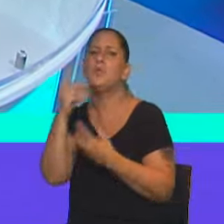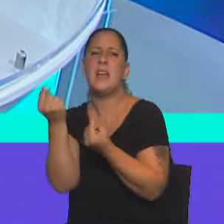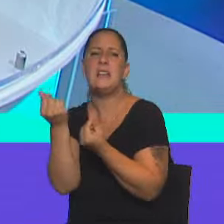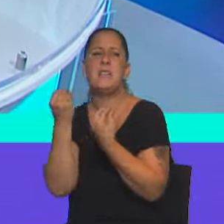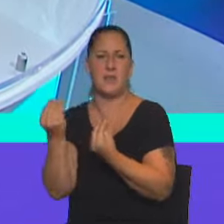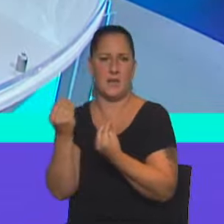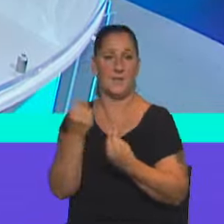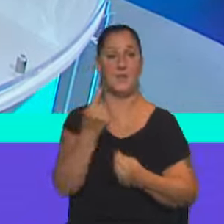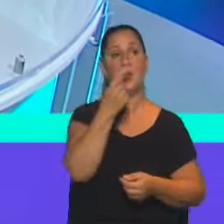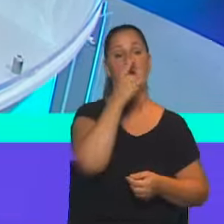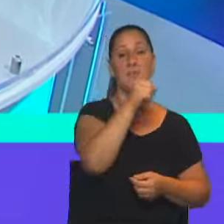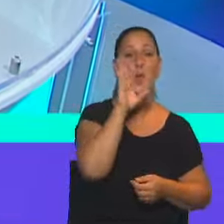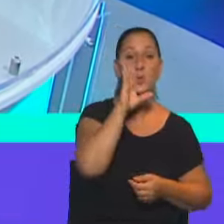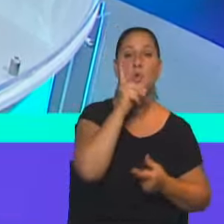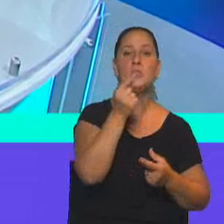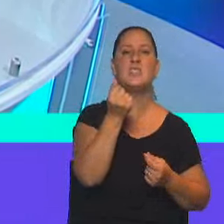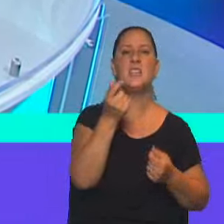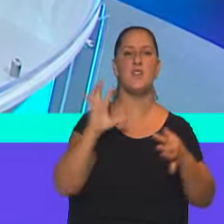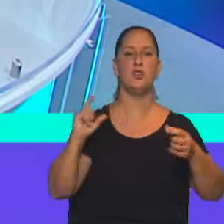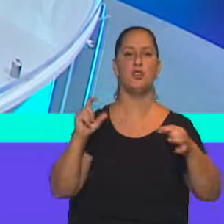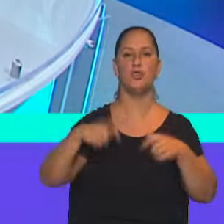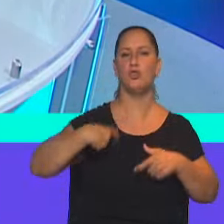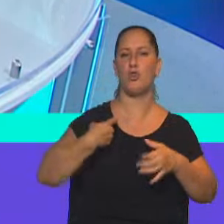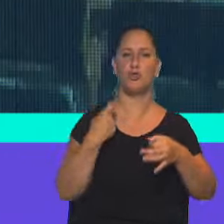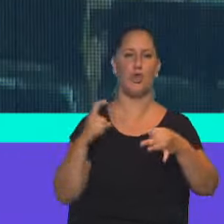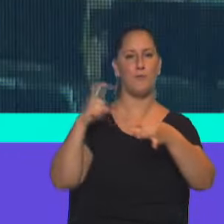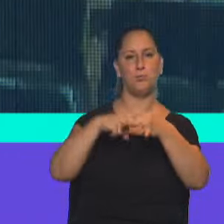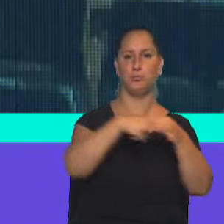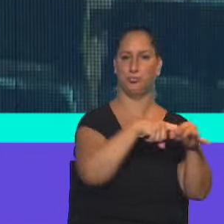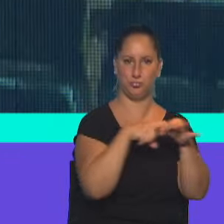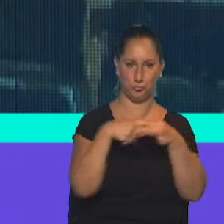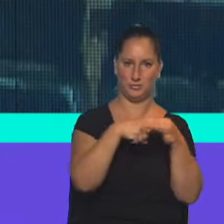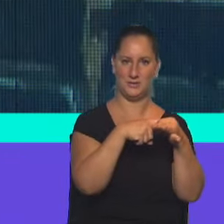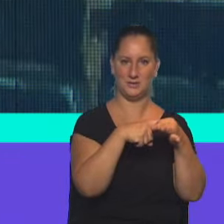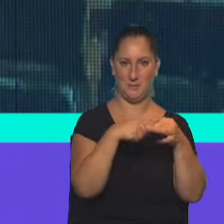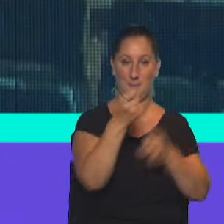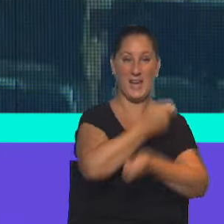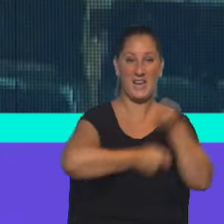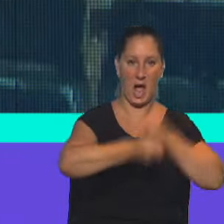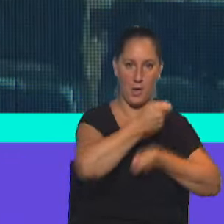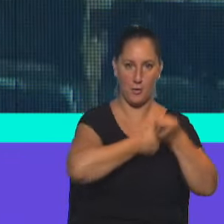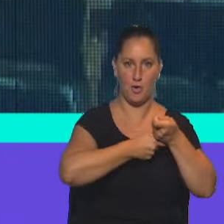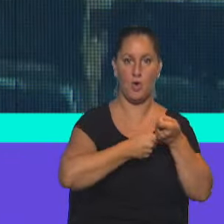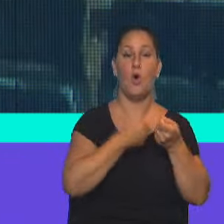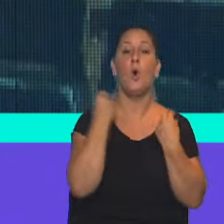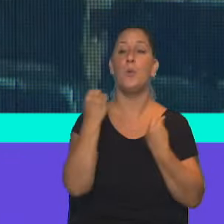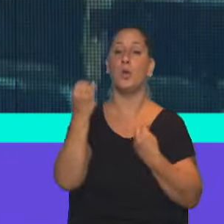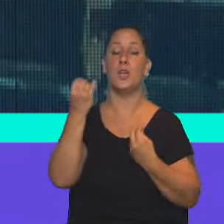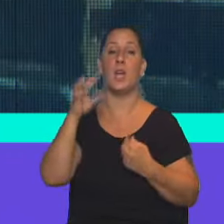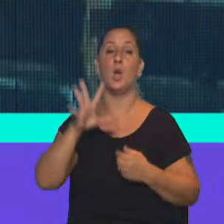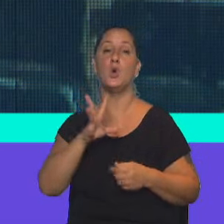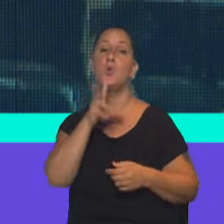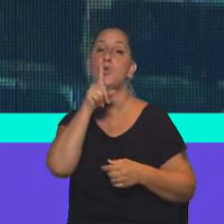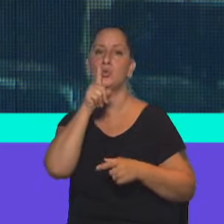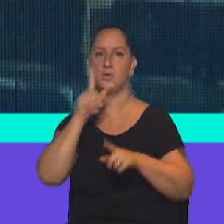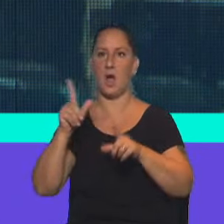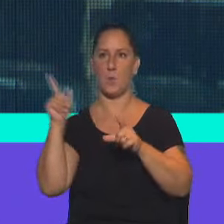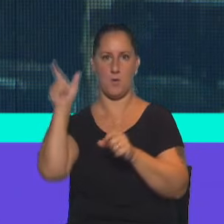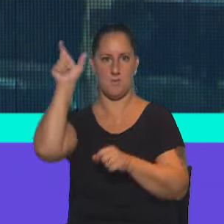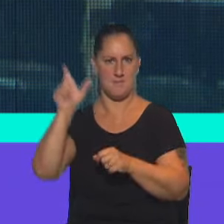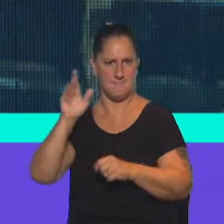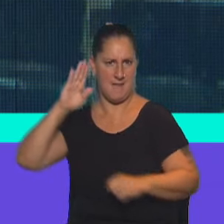es ganar mercados es ganar aliados porque si se difunde la imagen de rusia como no sólo como un villano sino